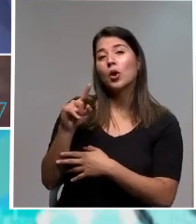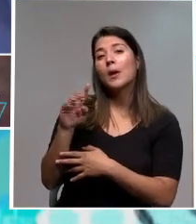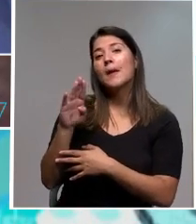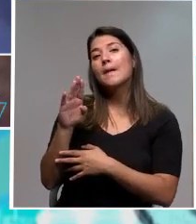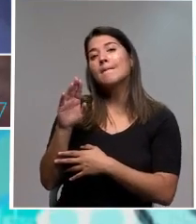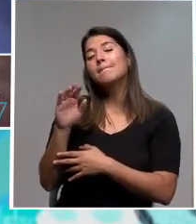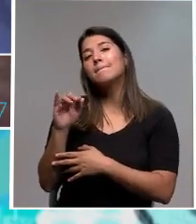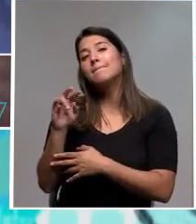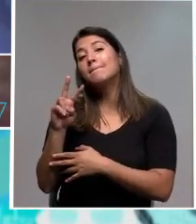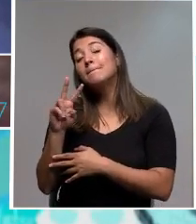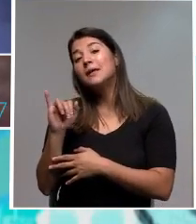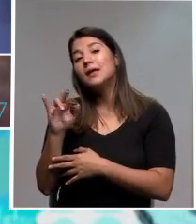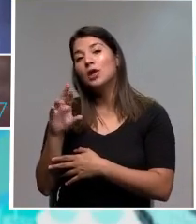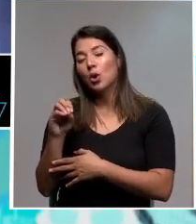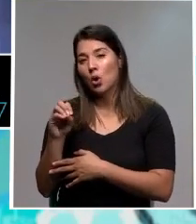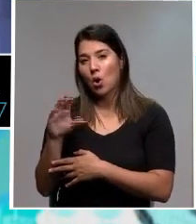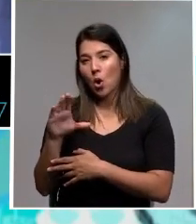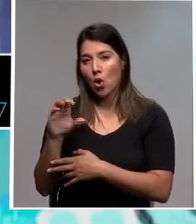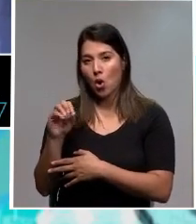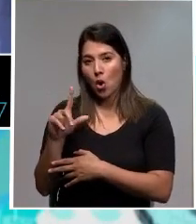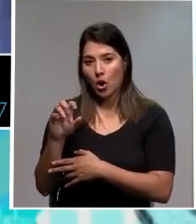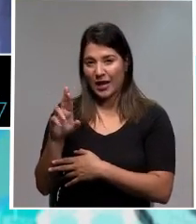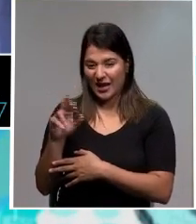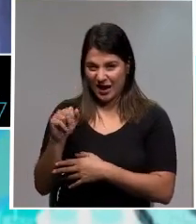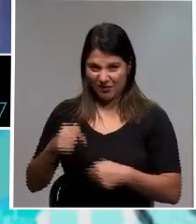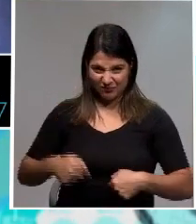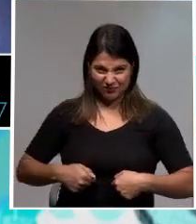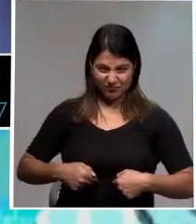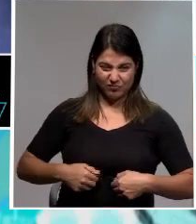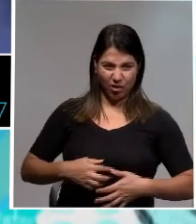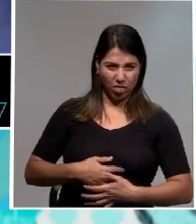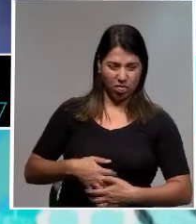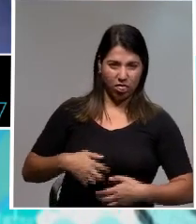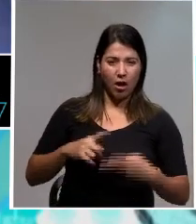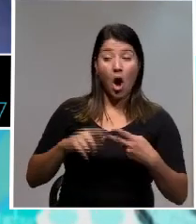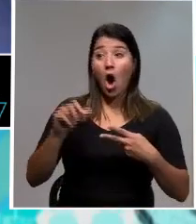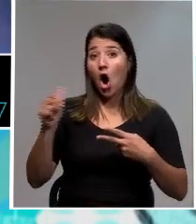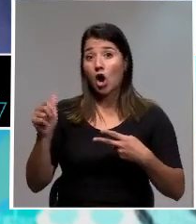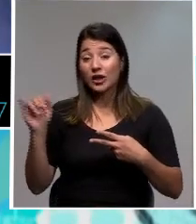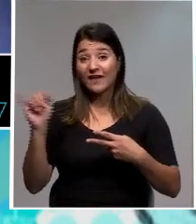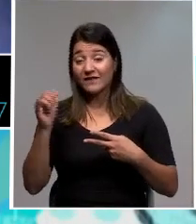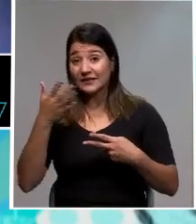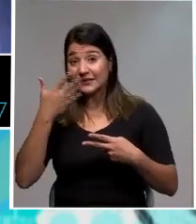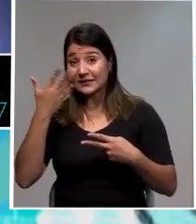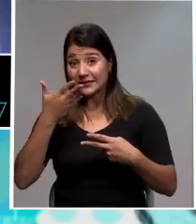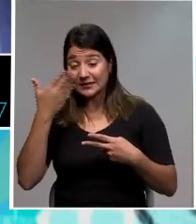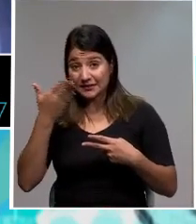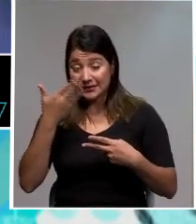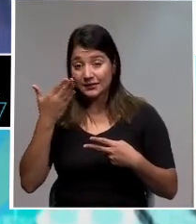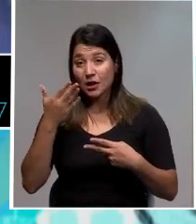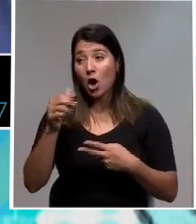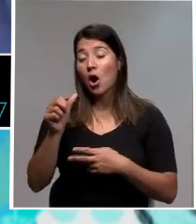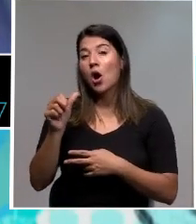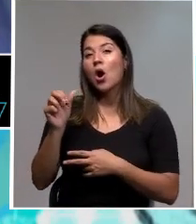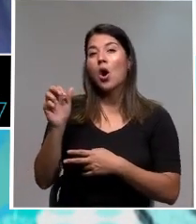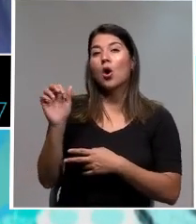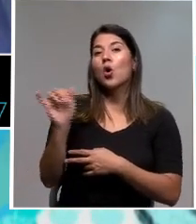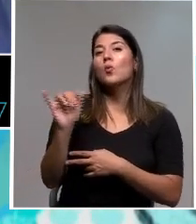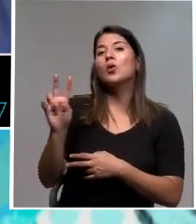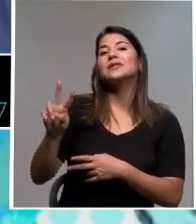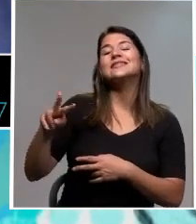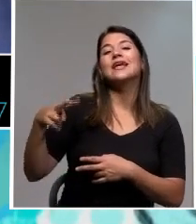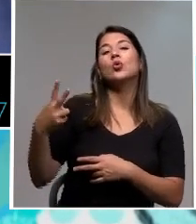un patógeno intestinal. Hay otras infecciones respiratorias como el MERS-CoV, que es, digamos, la